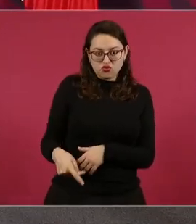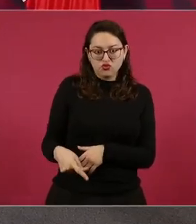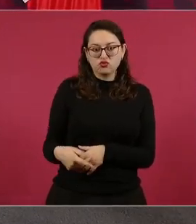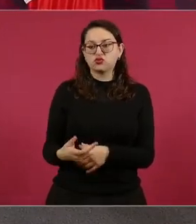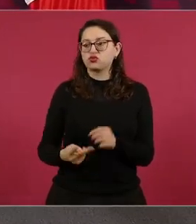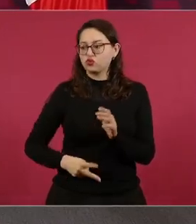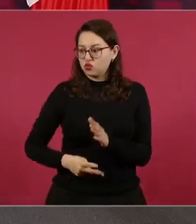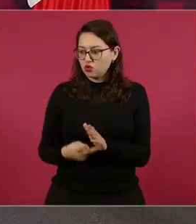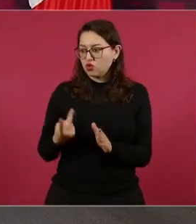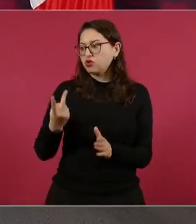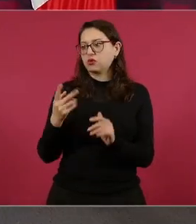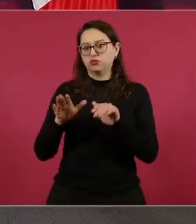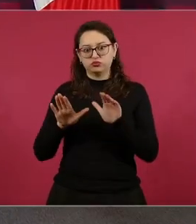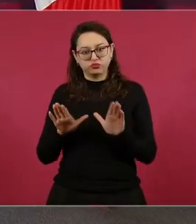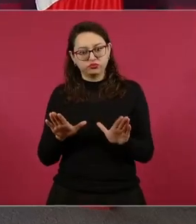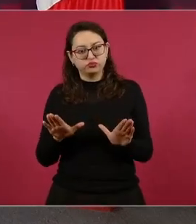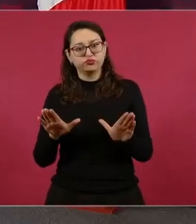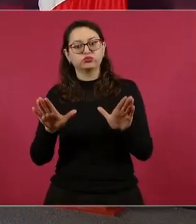Todo esto